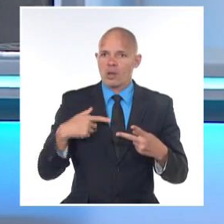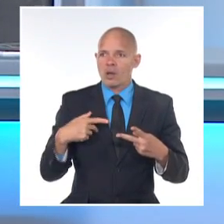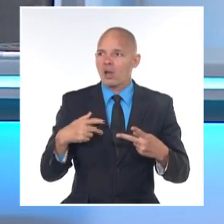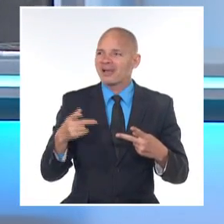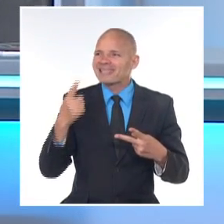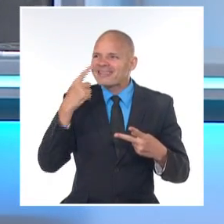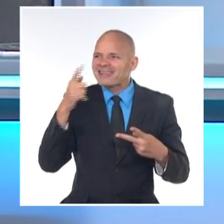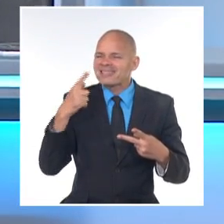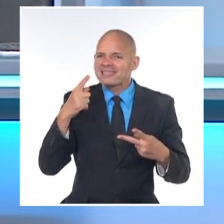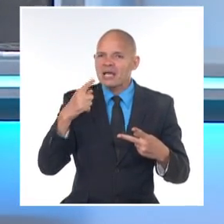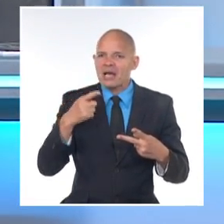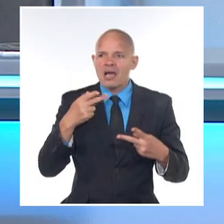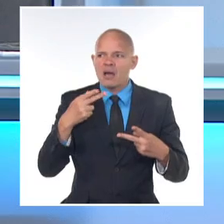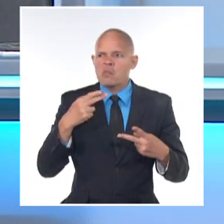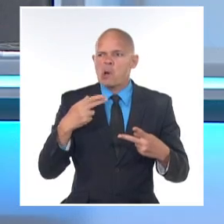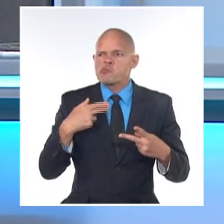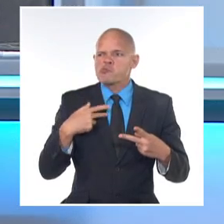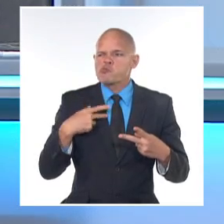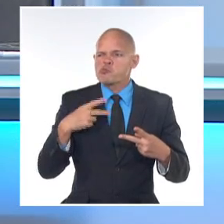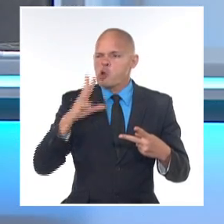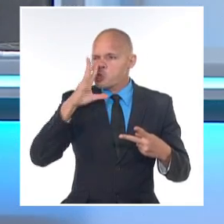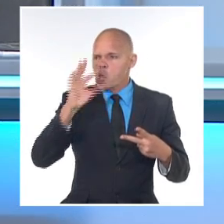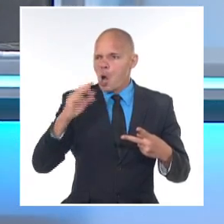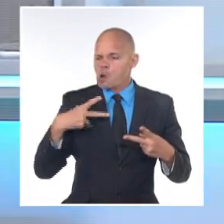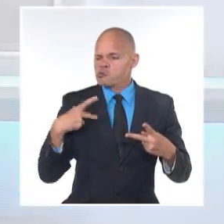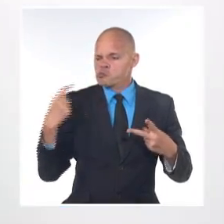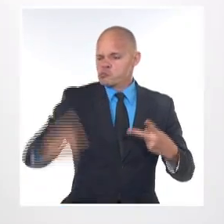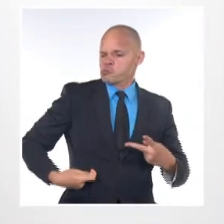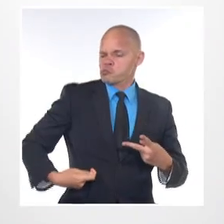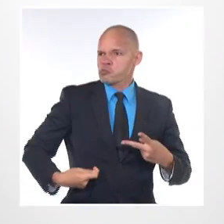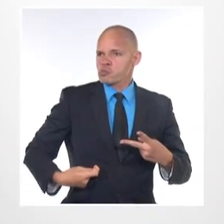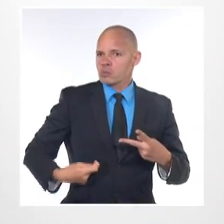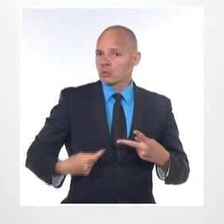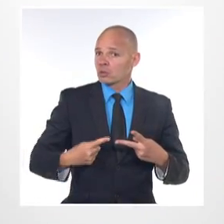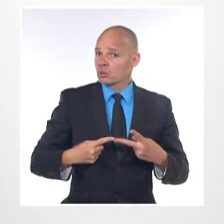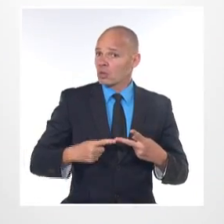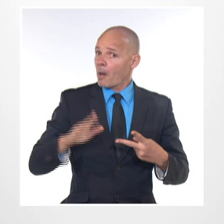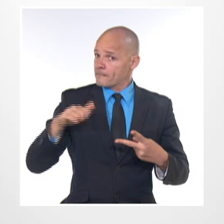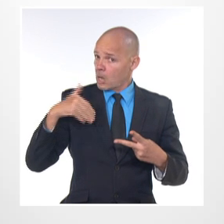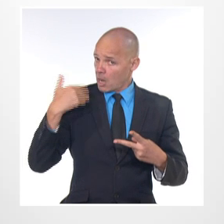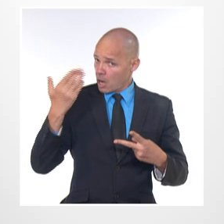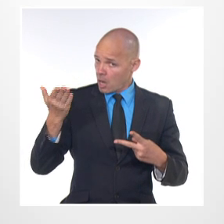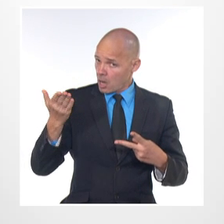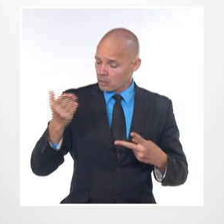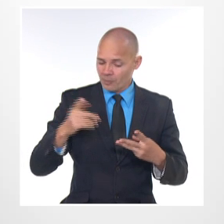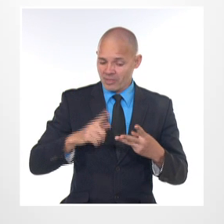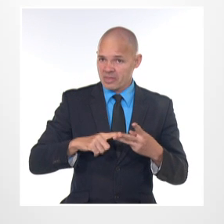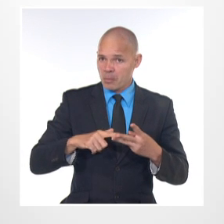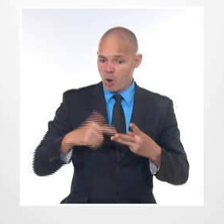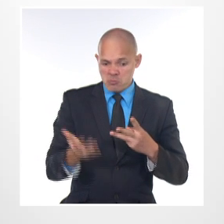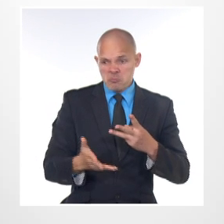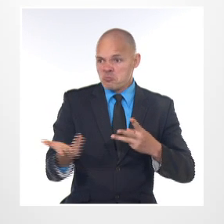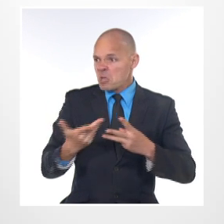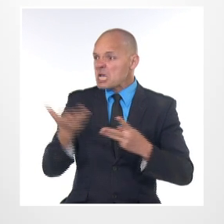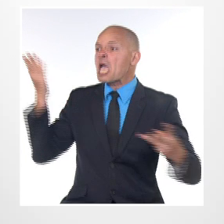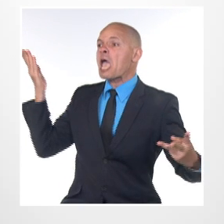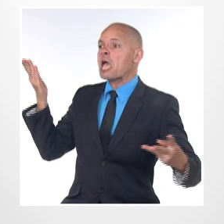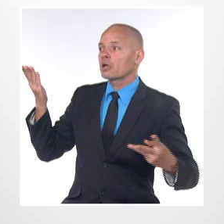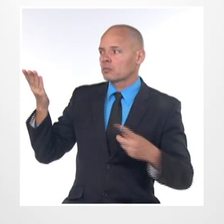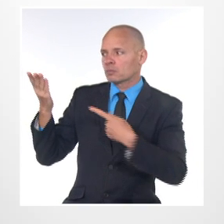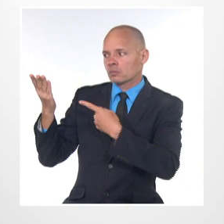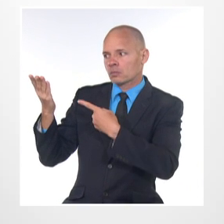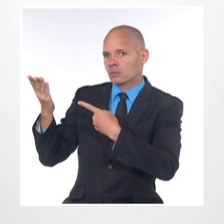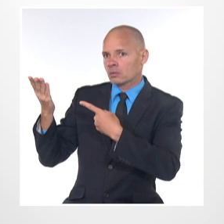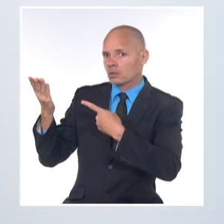100 a 300 cuotas bamba. Y si después de hablar siguen ocurriendo más cosas. Bueno, ya en caso de que ya la persona en